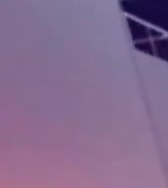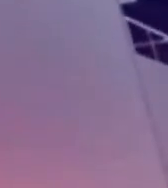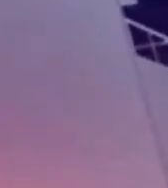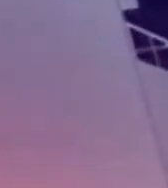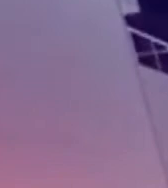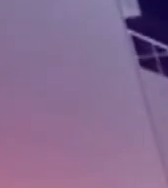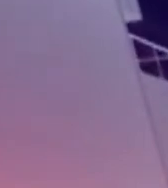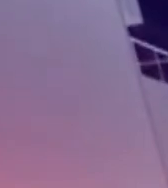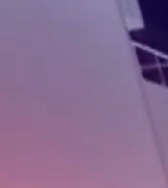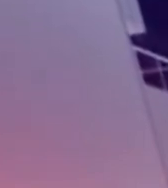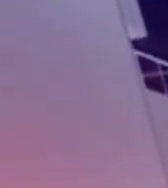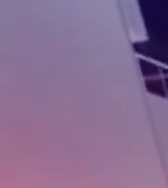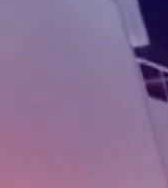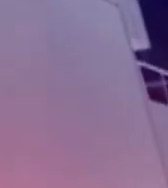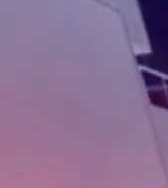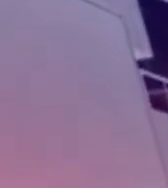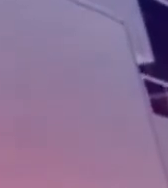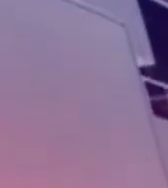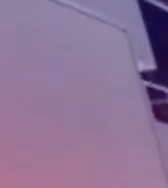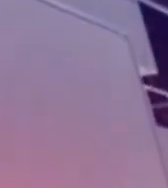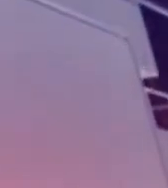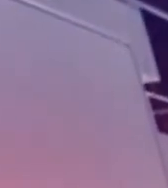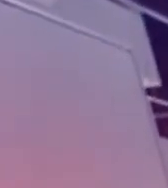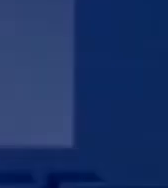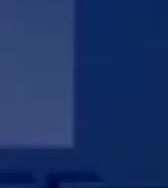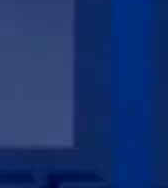A que no lo sabías.